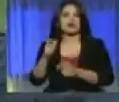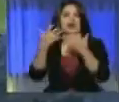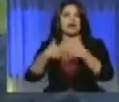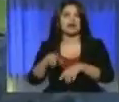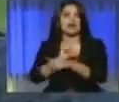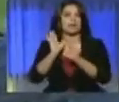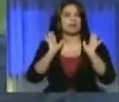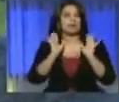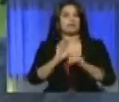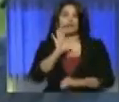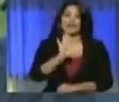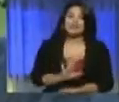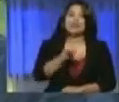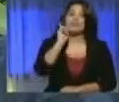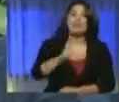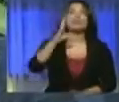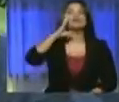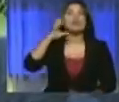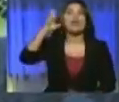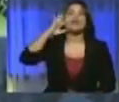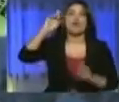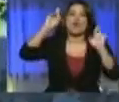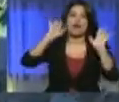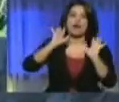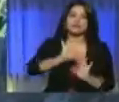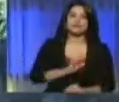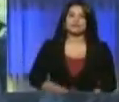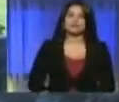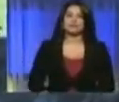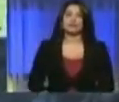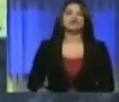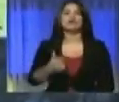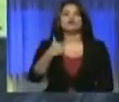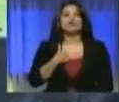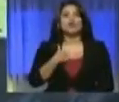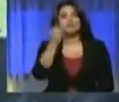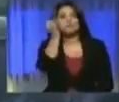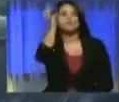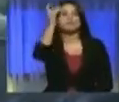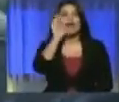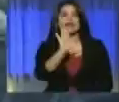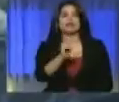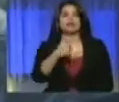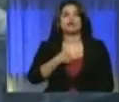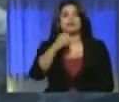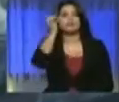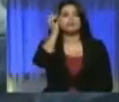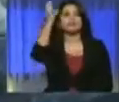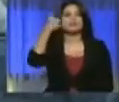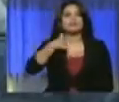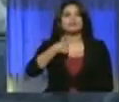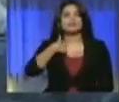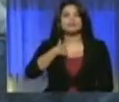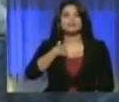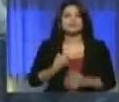Etcétera. Ese es el sueño del cuadrante de seguridad. Eso lo creé yo, compañero. Yo te dije. Eso es mi creación.